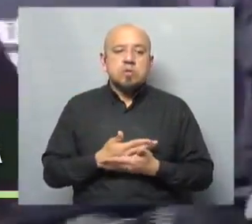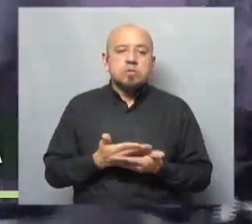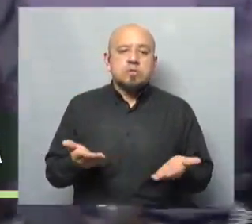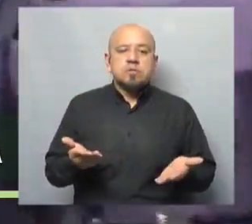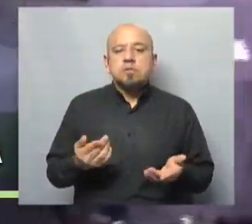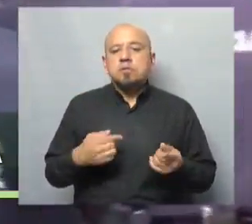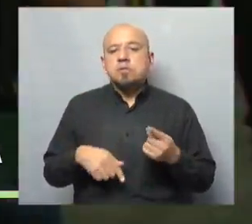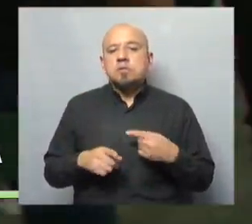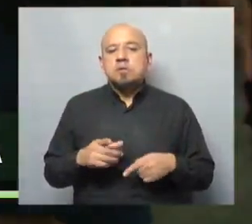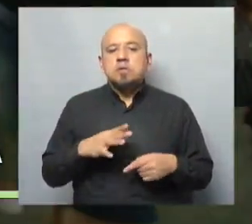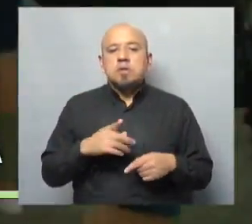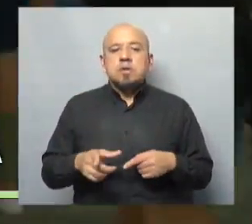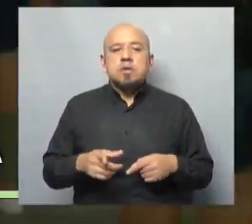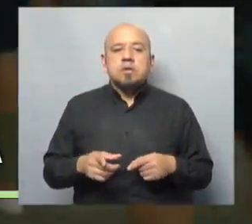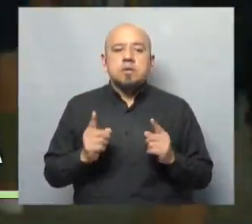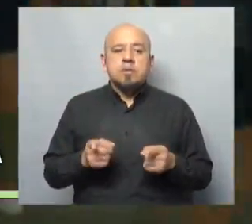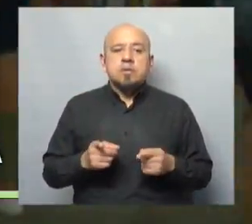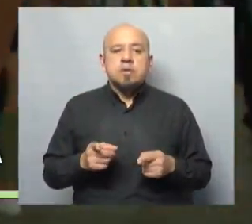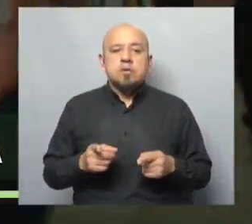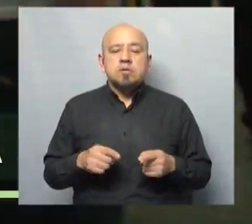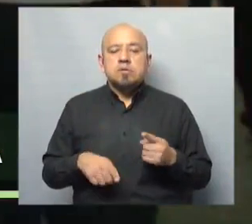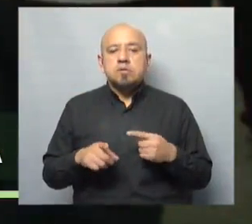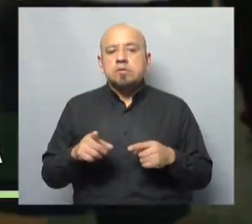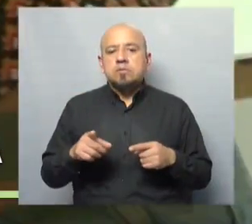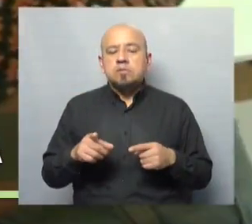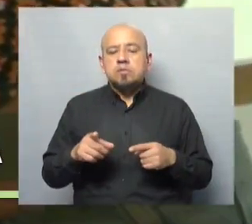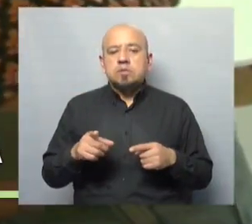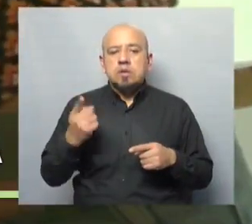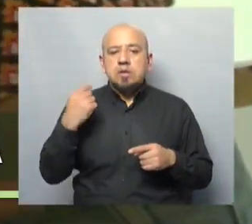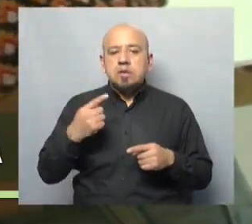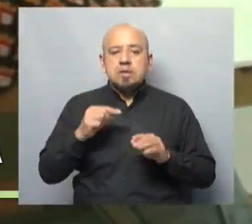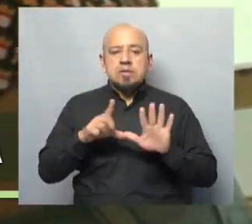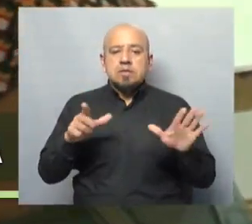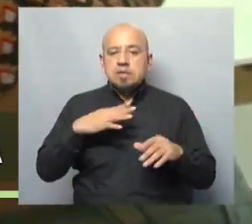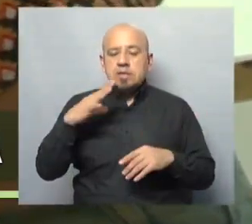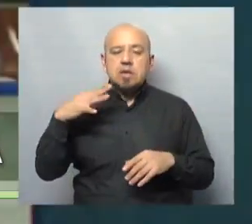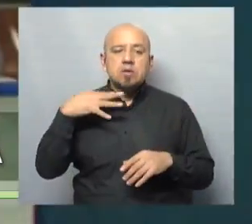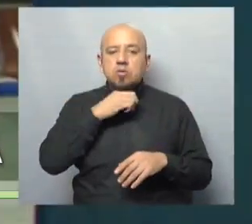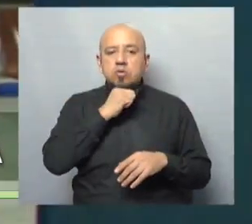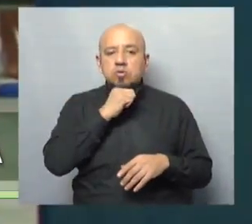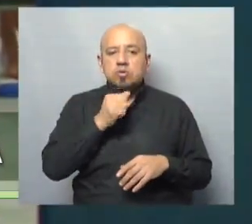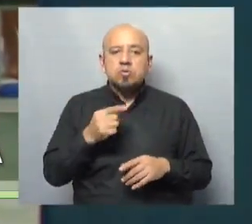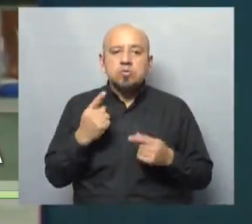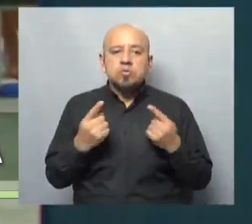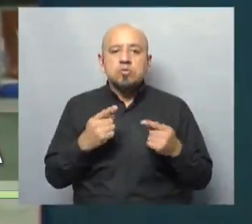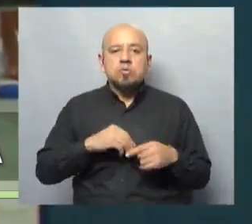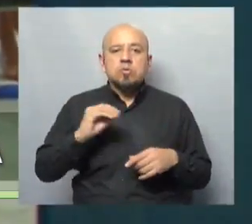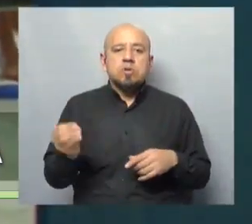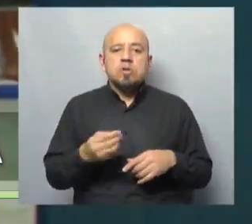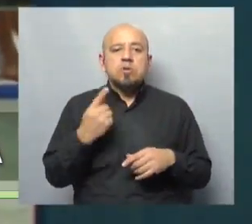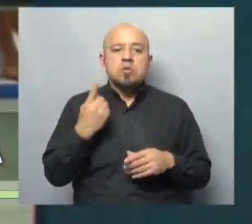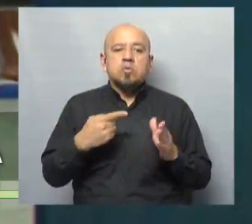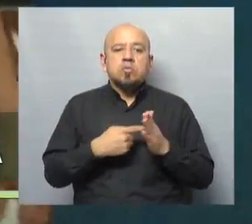genial cual es que establece además que respecto a la medición anterior del 17 de agosto ambos candidatos perdieron un punto porcentual